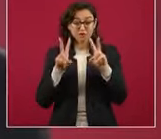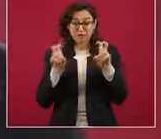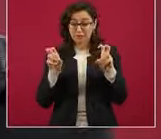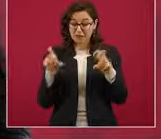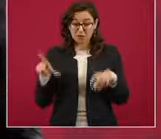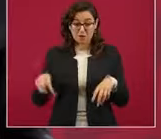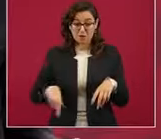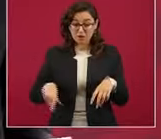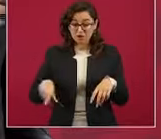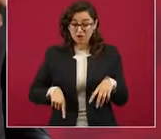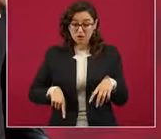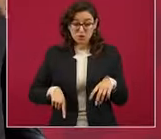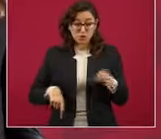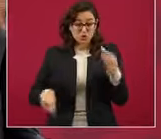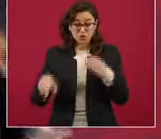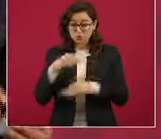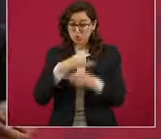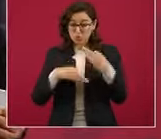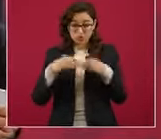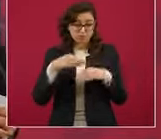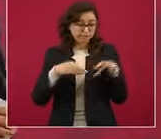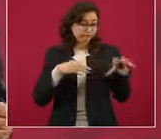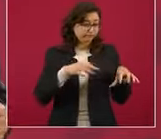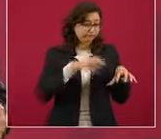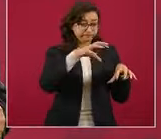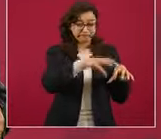pública. No solo es una crisis económica